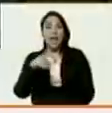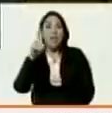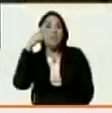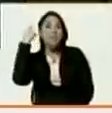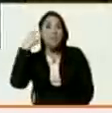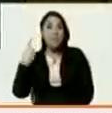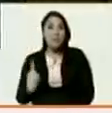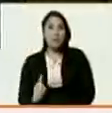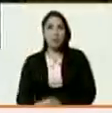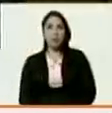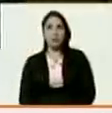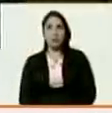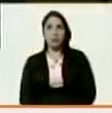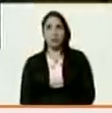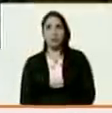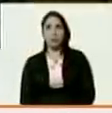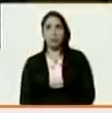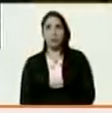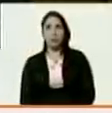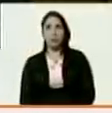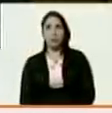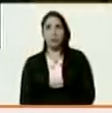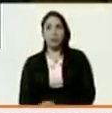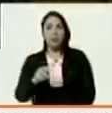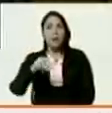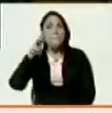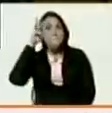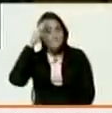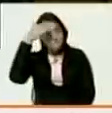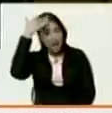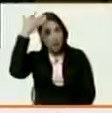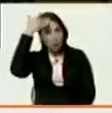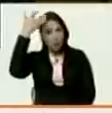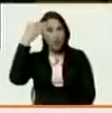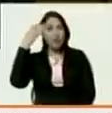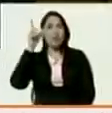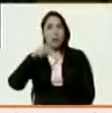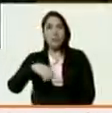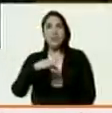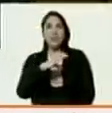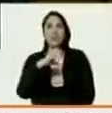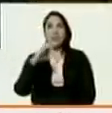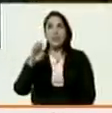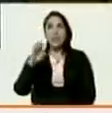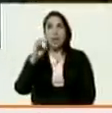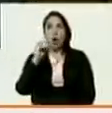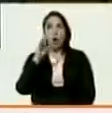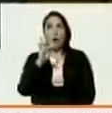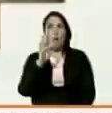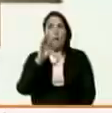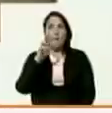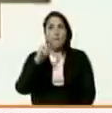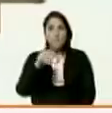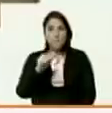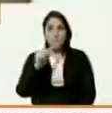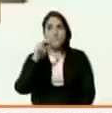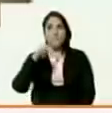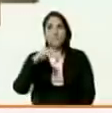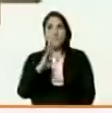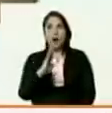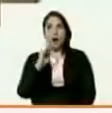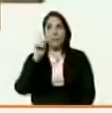A Diva, a Mervin, al Ceofán, a las Redi, al